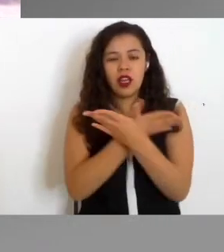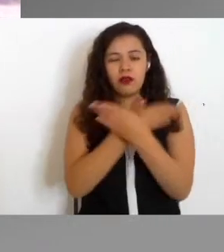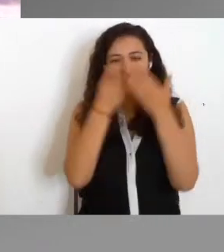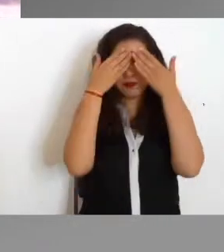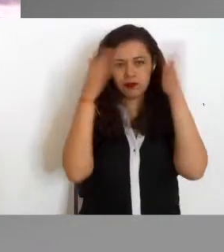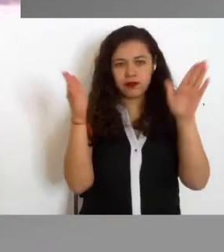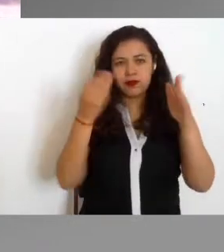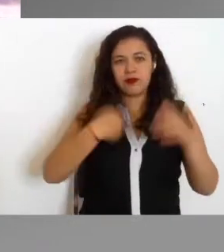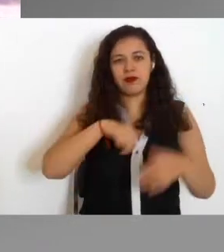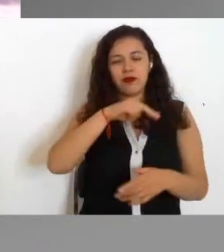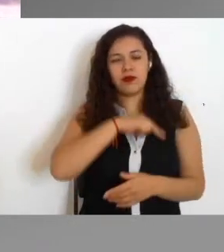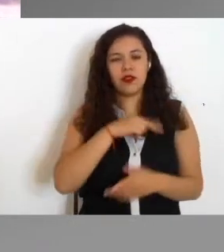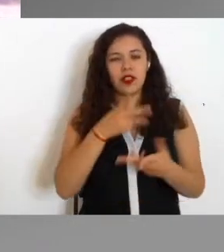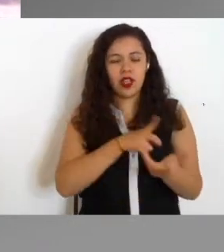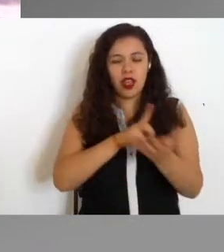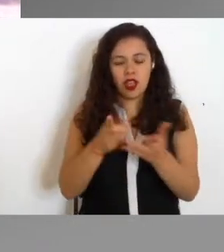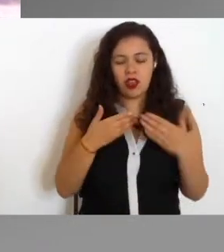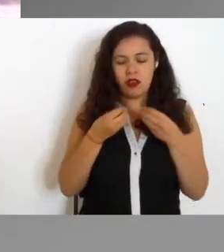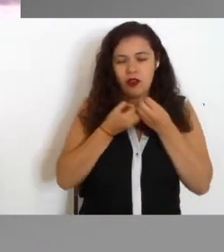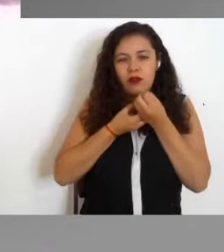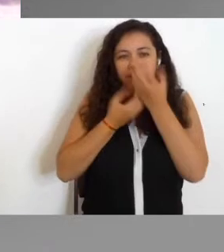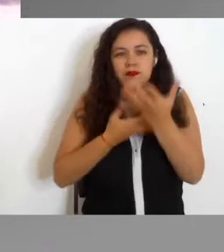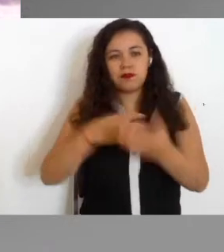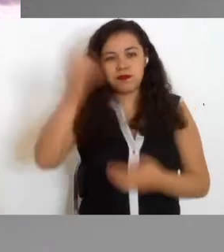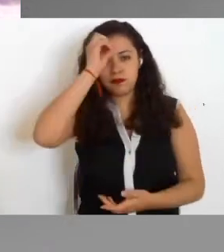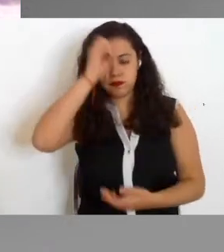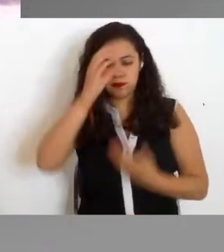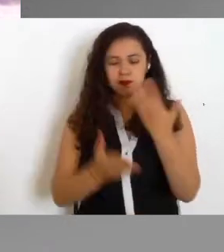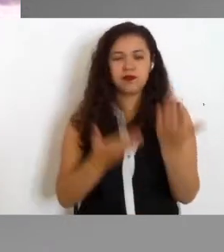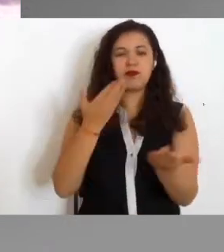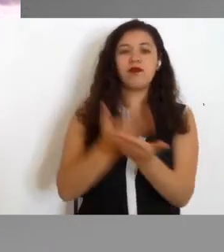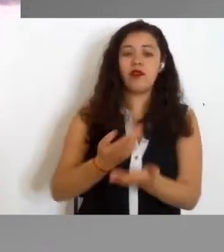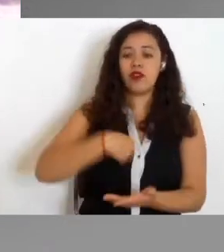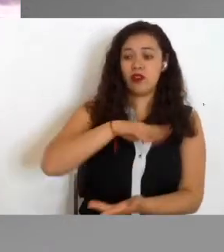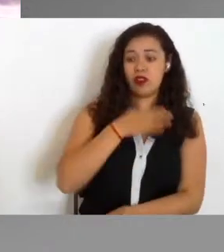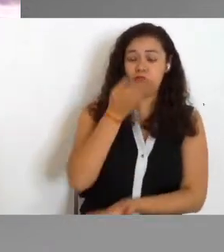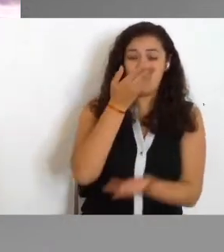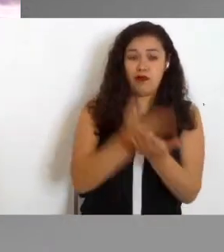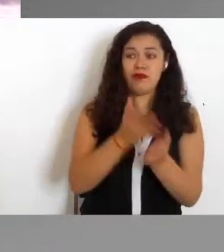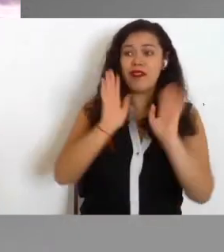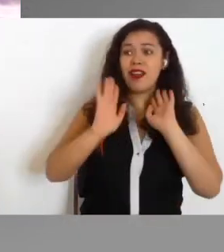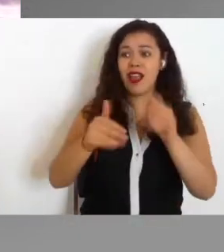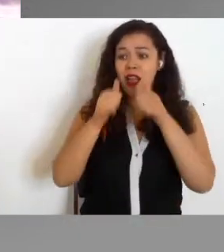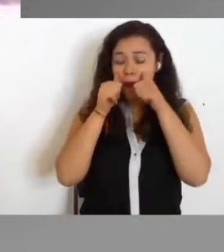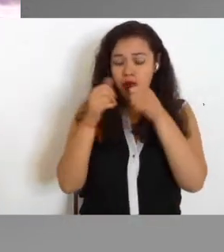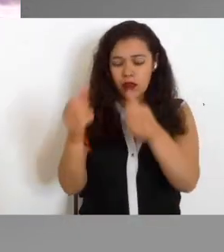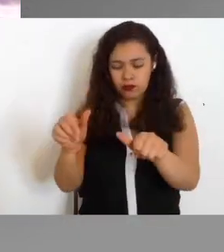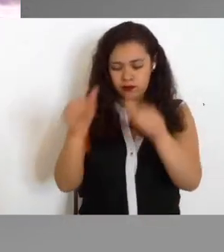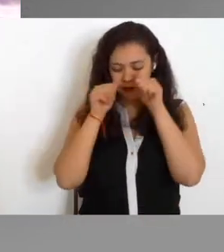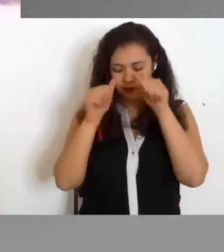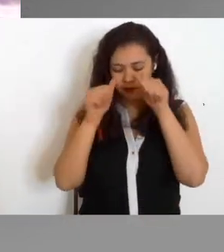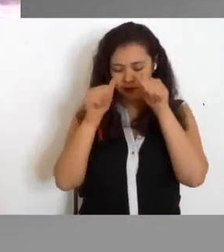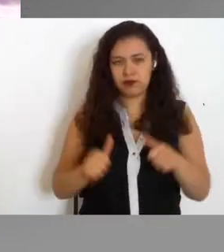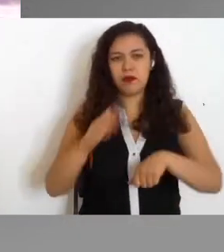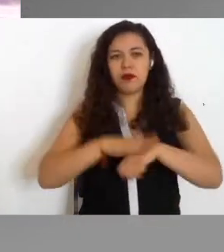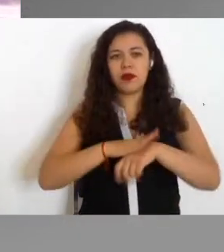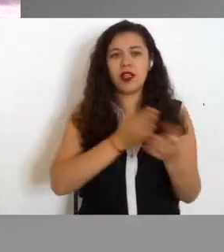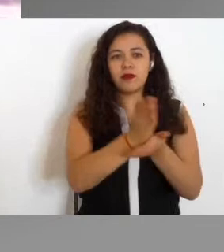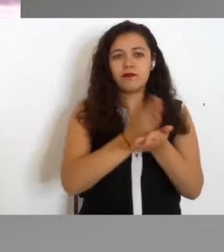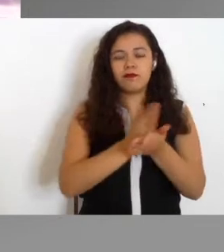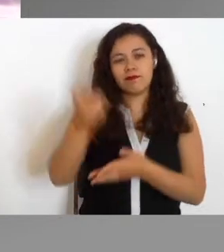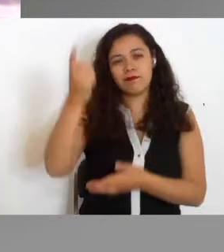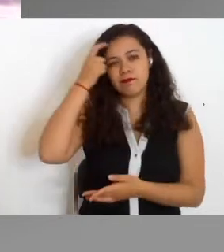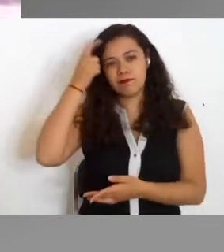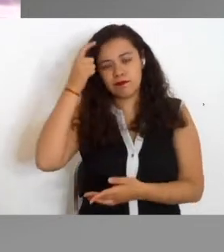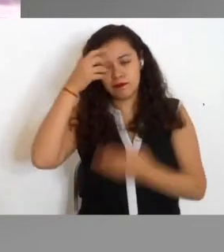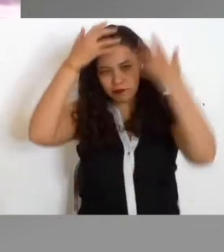a expresarnos, a opinar, a proponer y a que nuestras propuestas sean tomadas en cuenta, principalmente la accesibilidad cognitiva en relación a